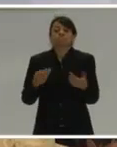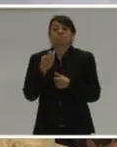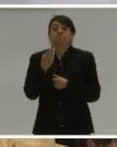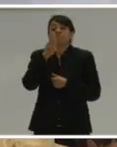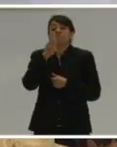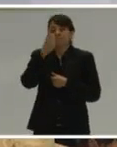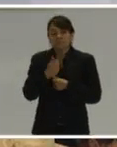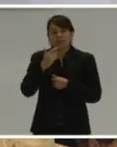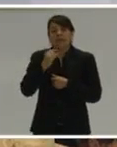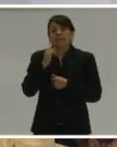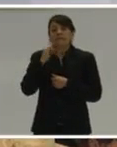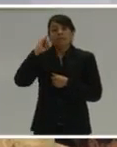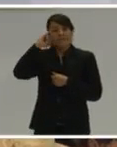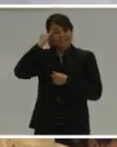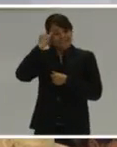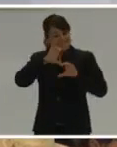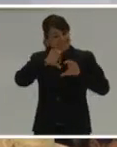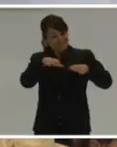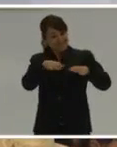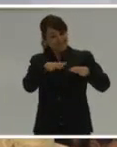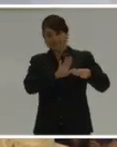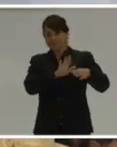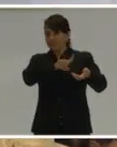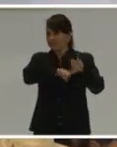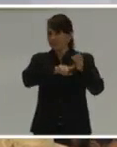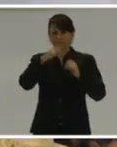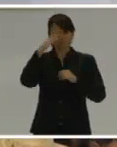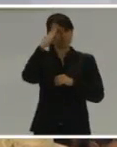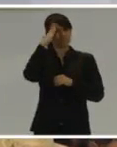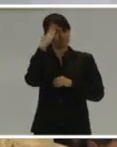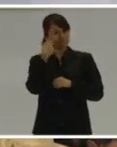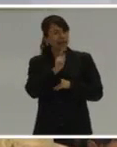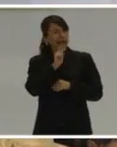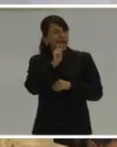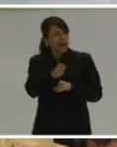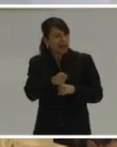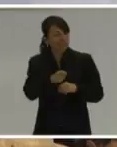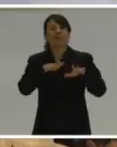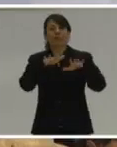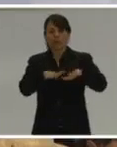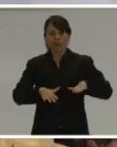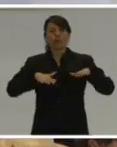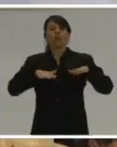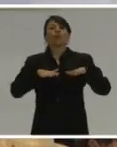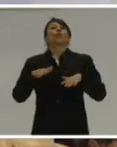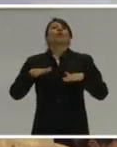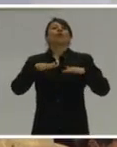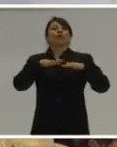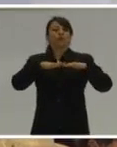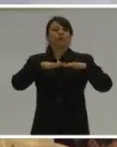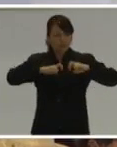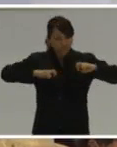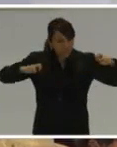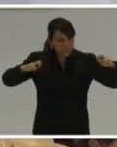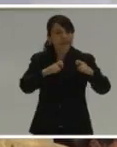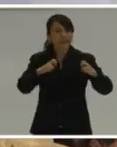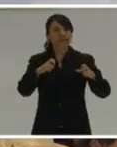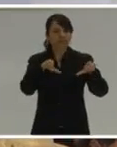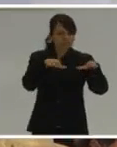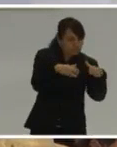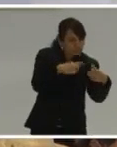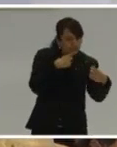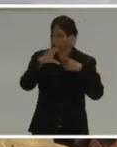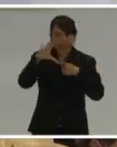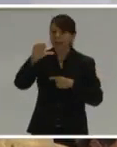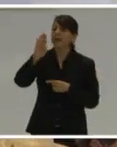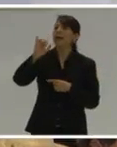autonomías indígenas tiene que ver con congresos, cabildos, asambleas, tantachawis, instancias